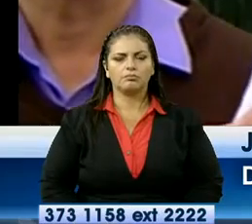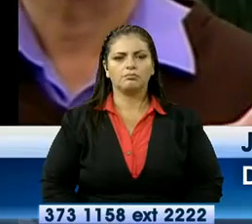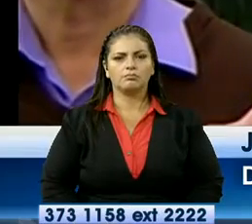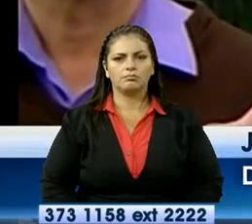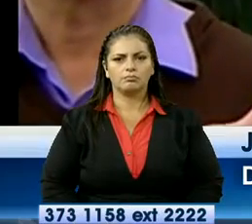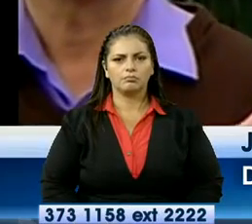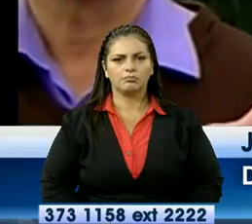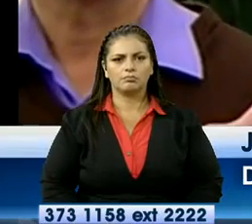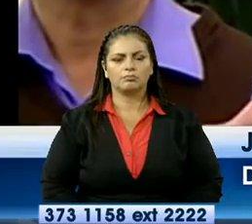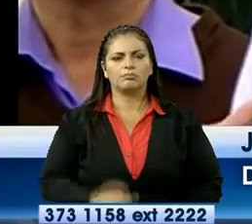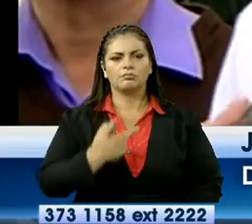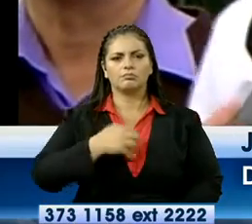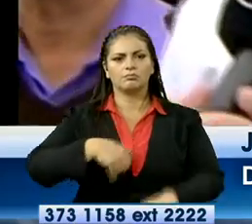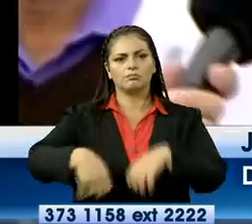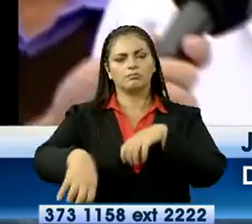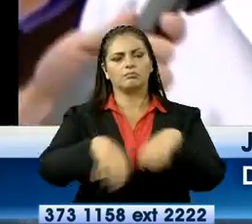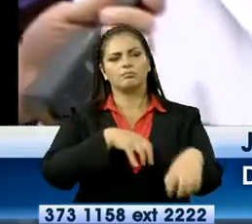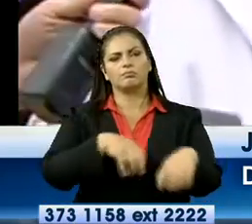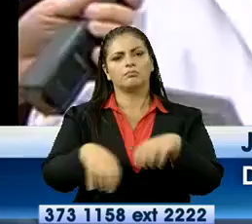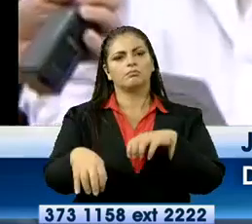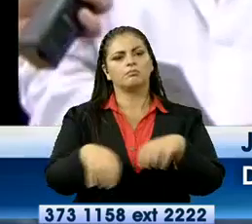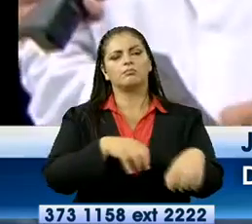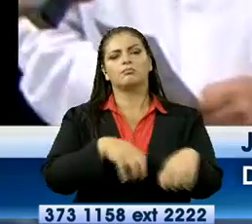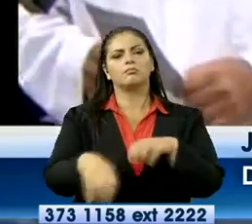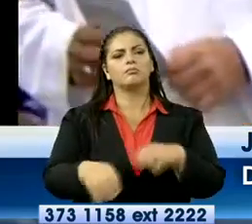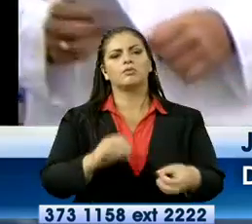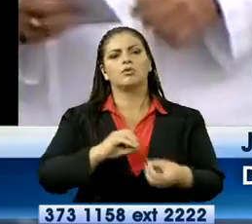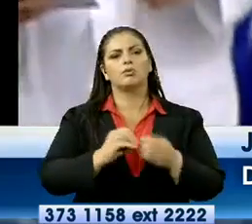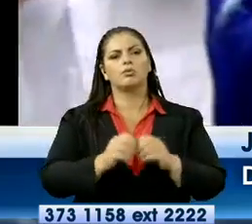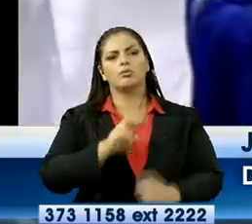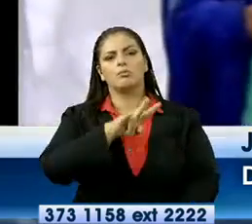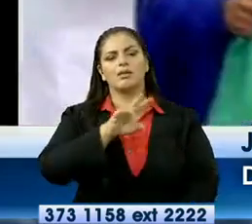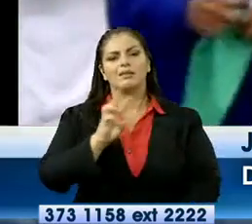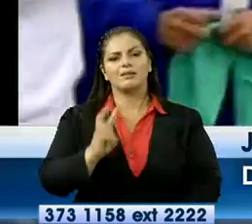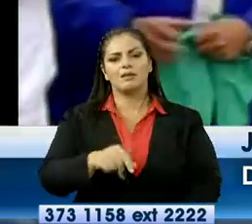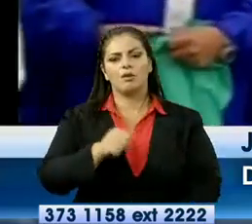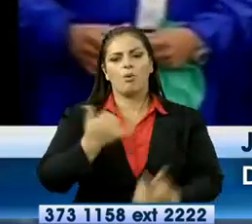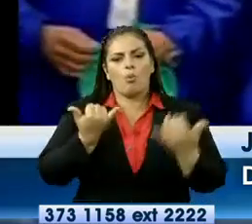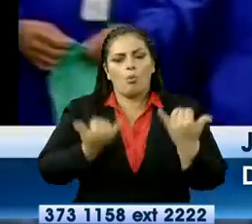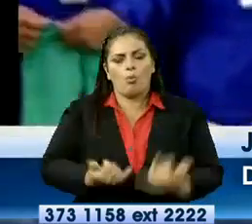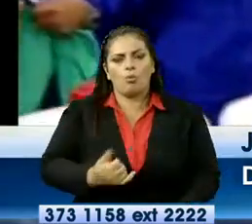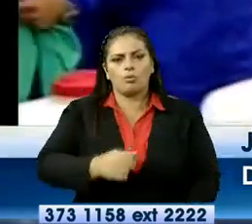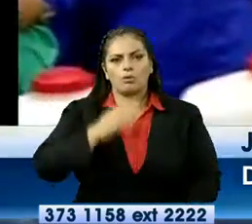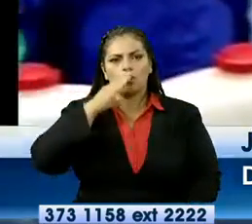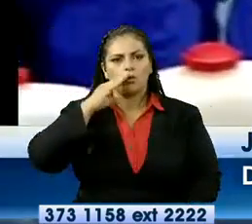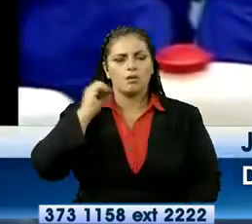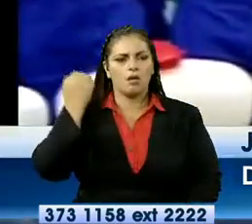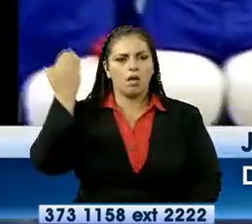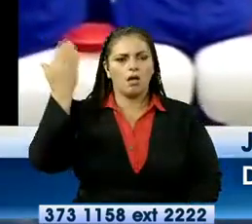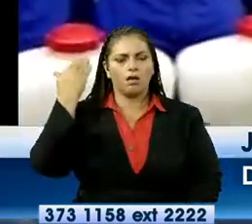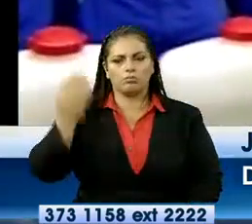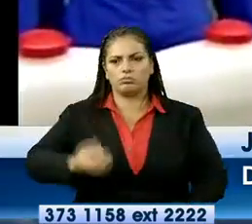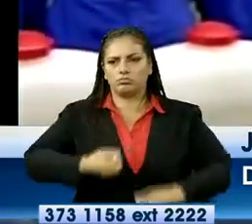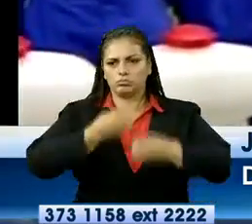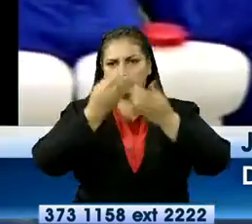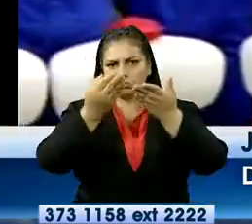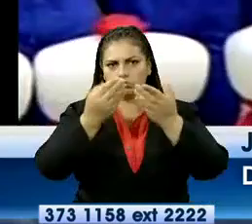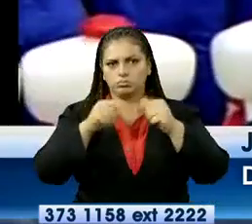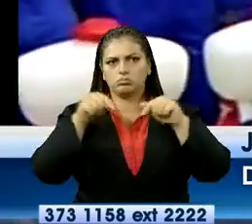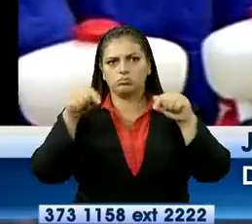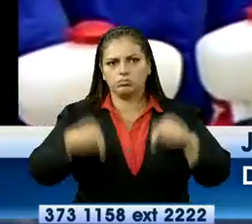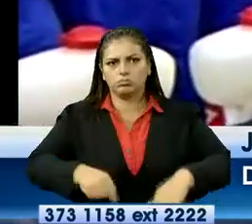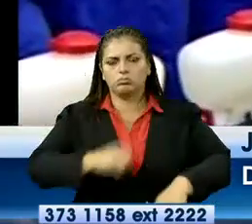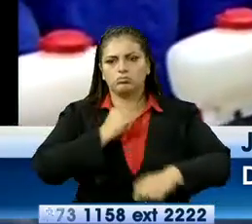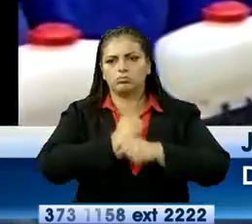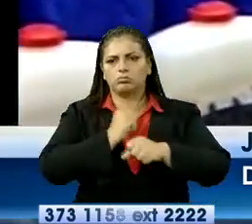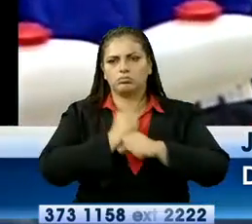fumigación que el alcalde Jaime Nebot inicia el día de hoy. Oficialmente, ya venimos hace 2 semanas trabajando y es la inauguración oficial